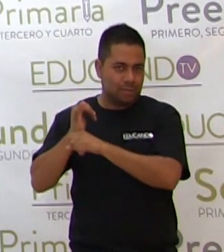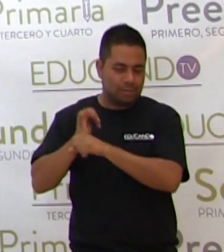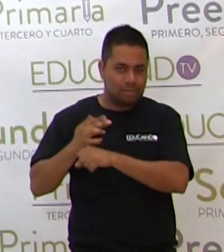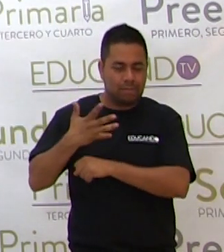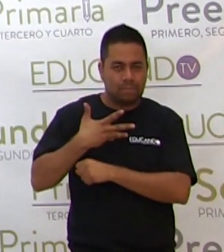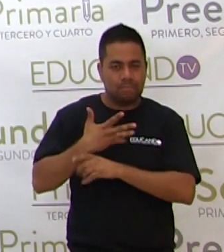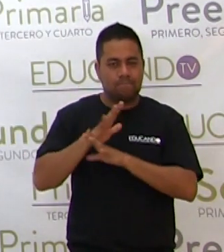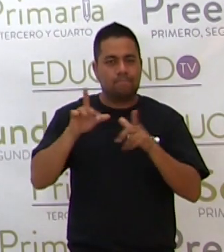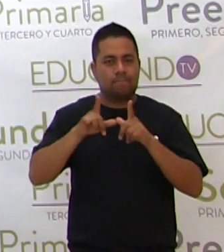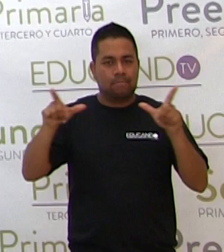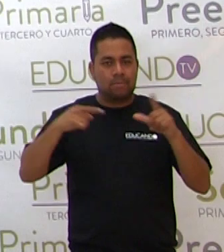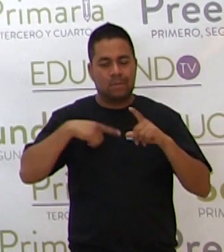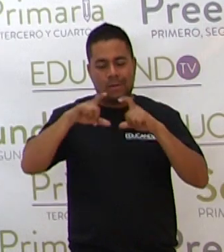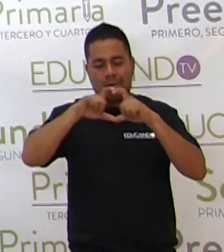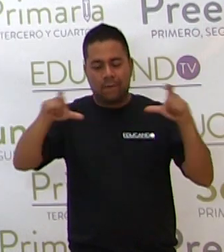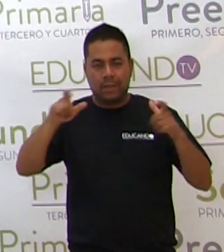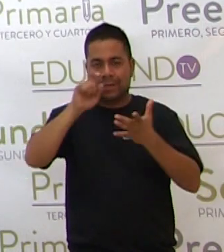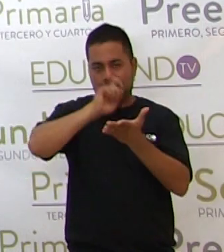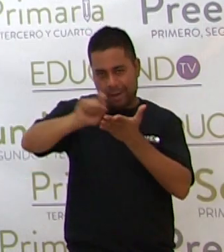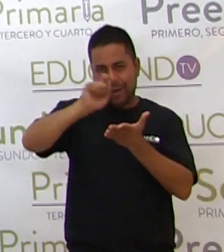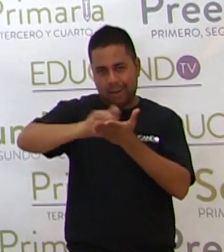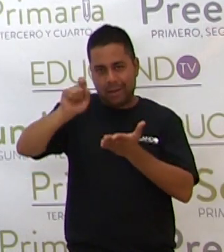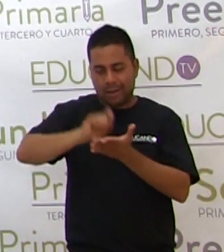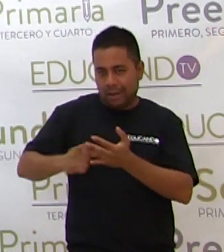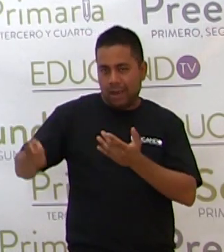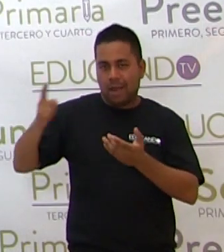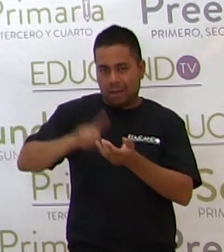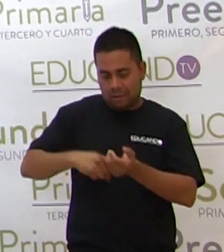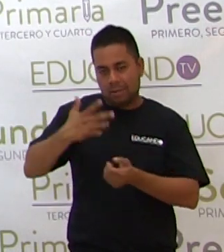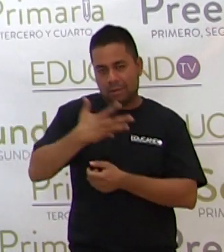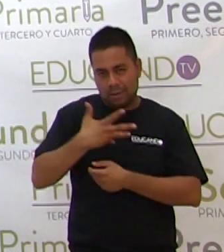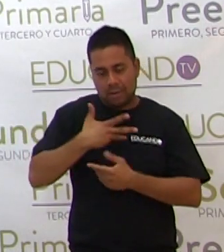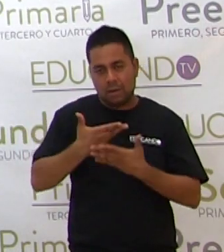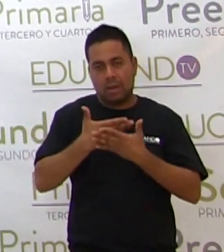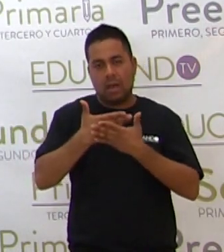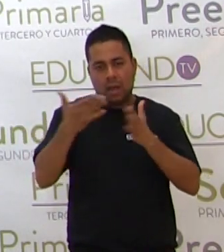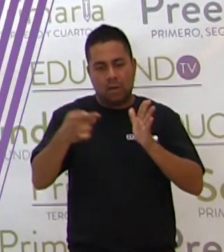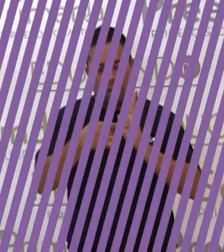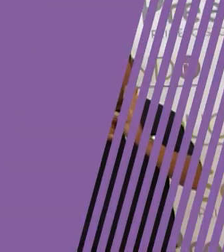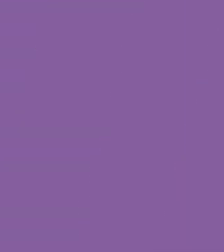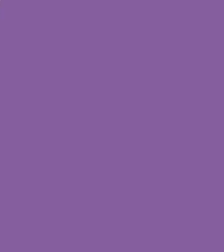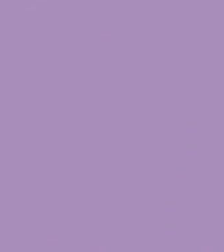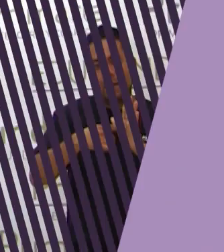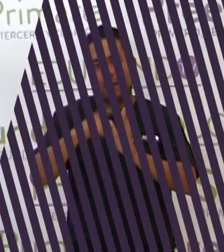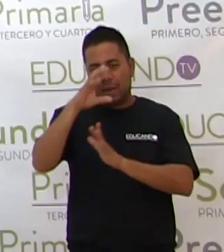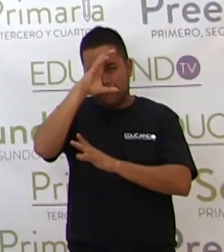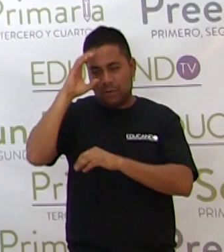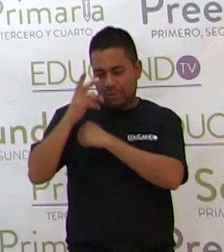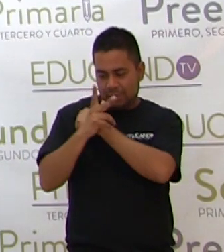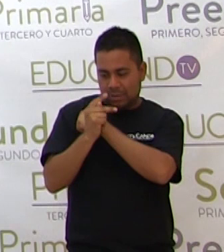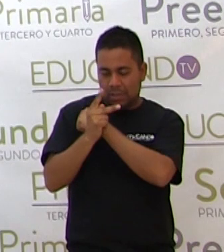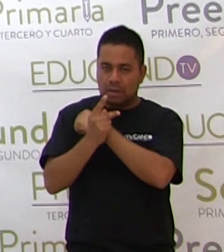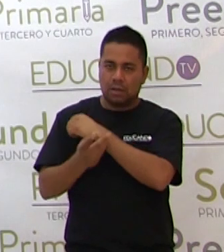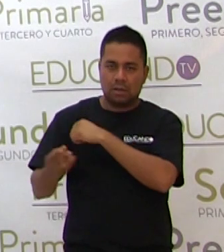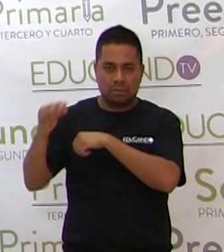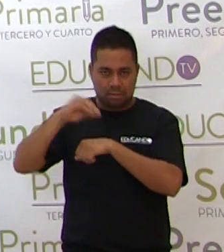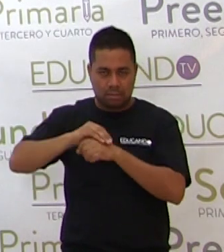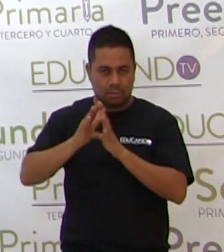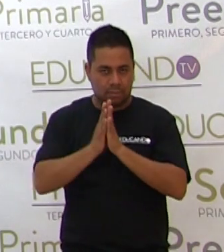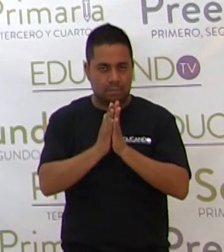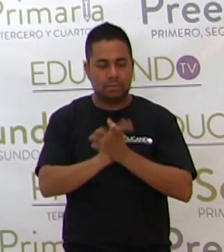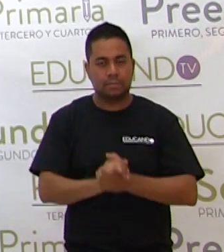les traje una ficha de trabajo la cual vamos a ver en pantalla adelante por favor